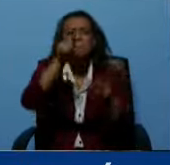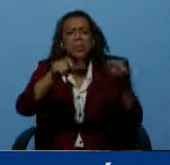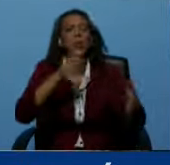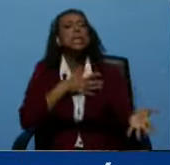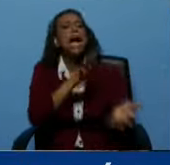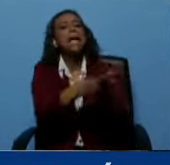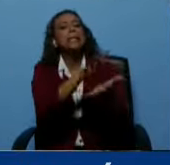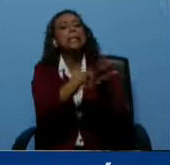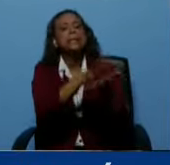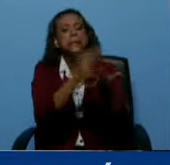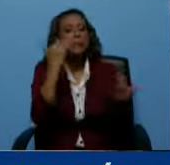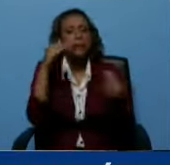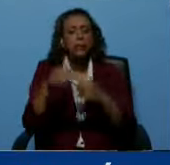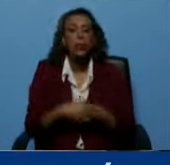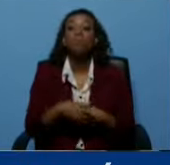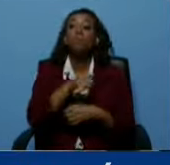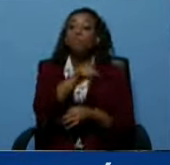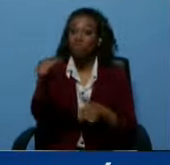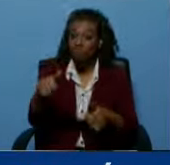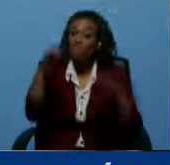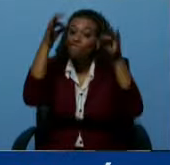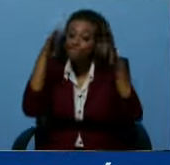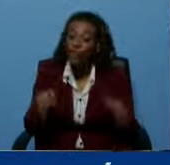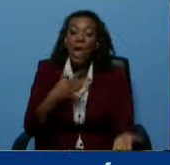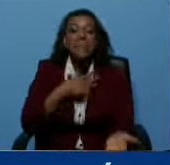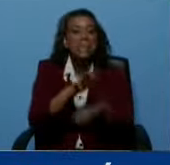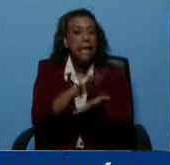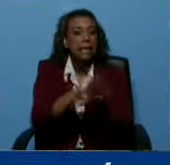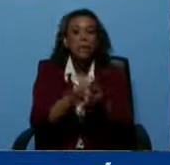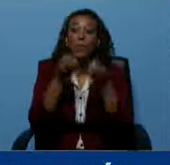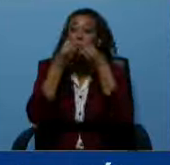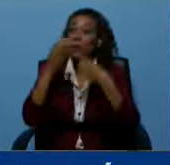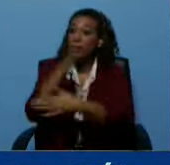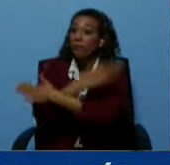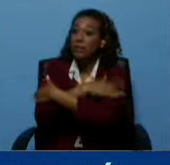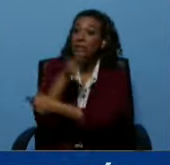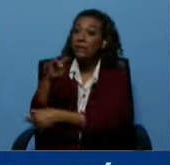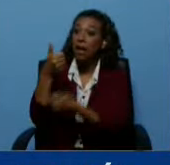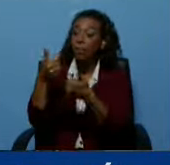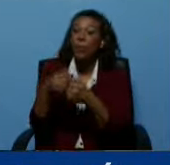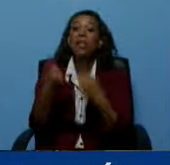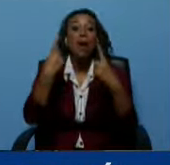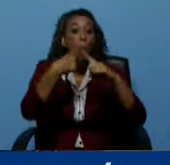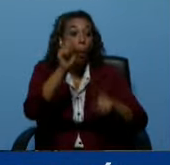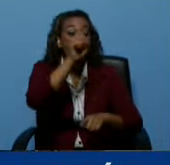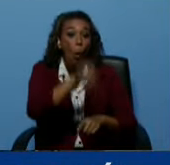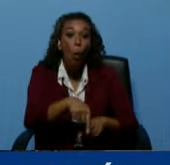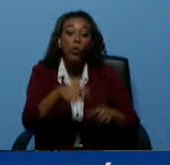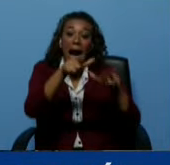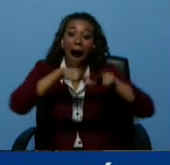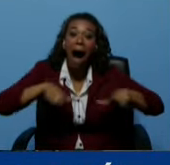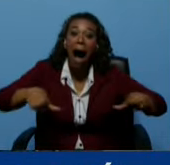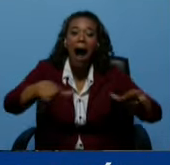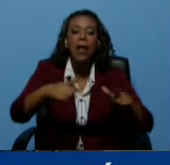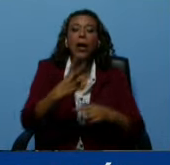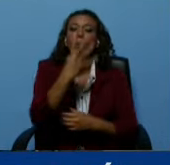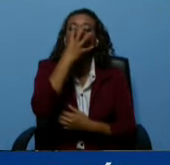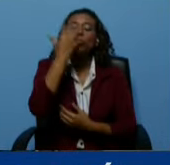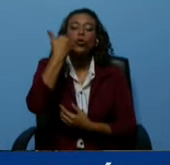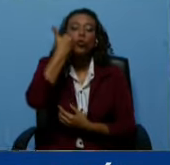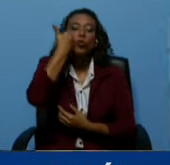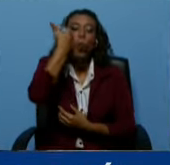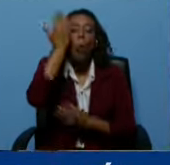pueda ser un poco más colaborador. Tranquilo. Efectivamente. Oye, qué bueno. Efectivamente. También tenemos lo que es un área de sedación que va a